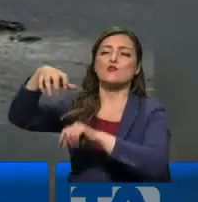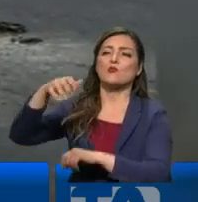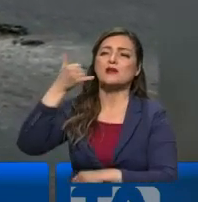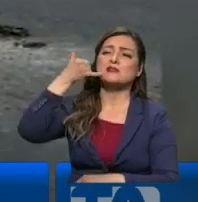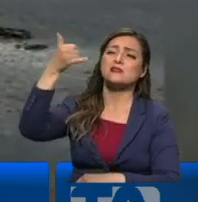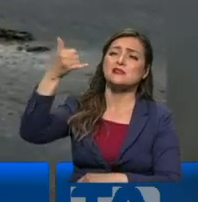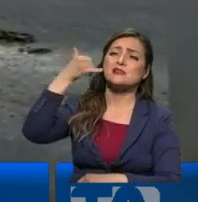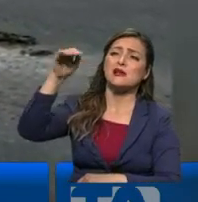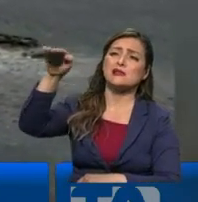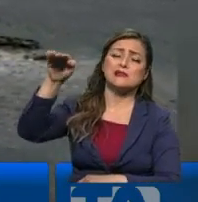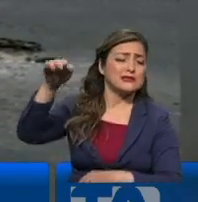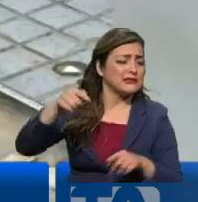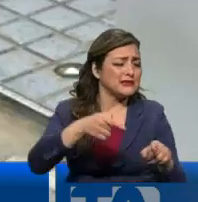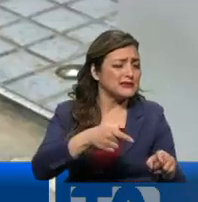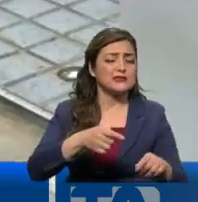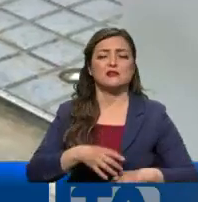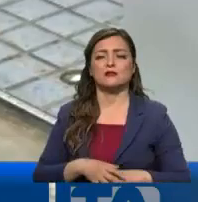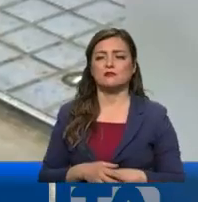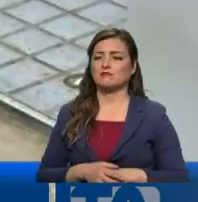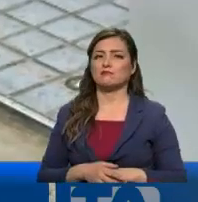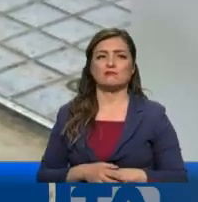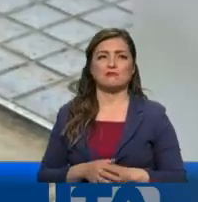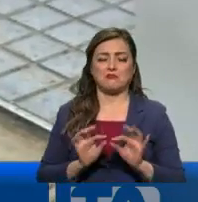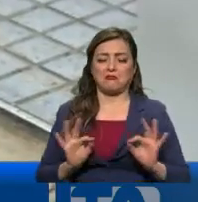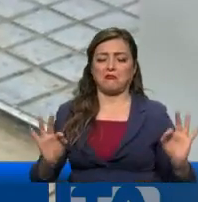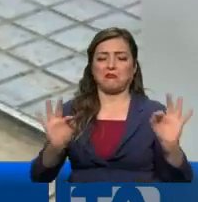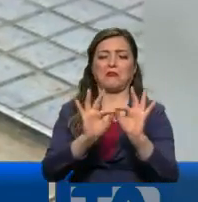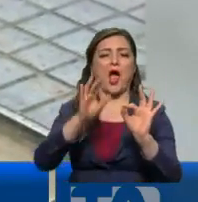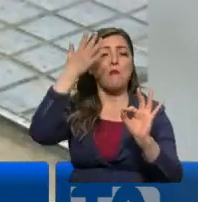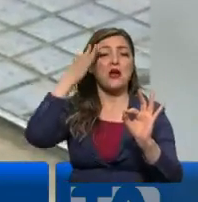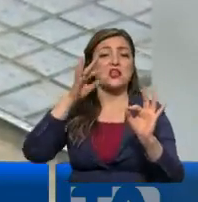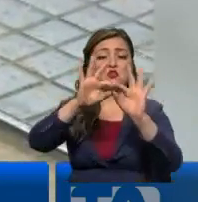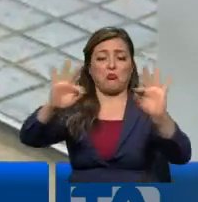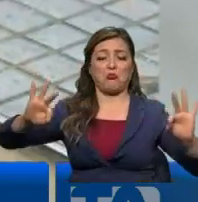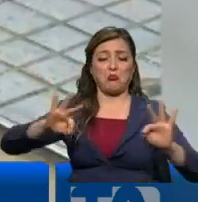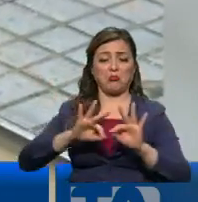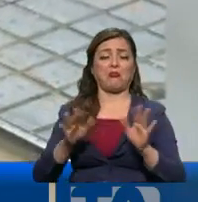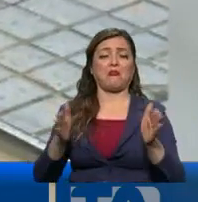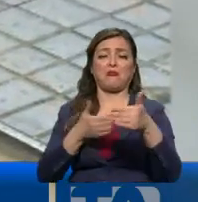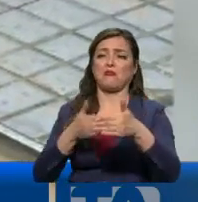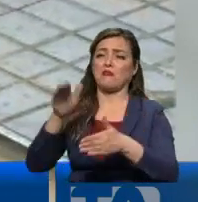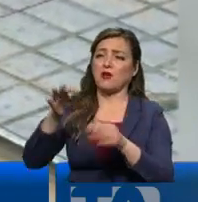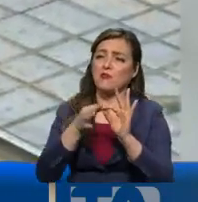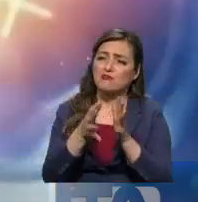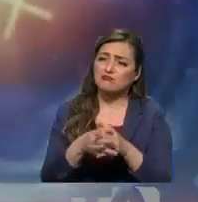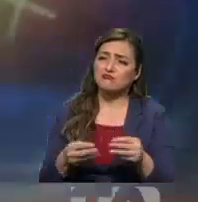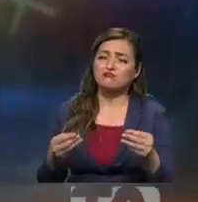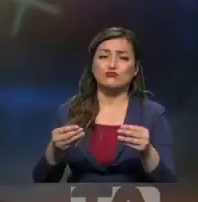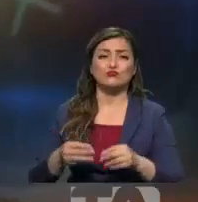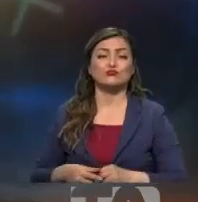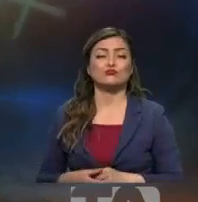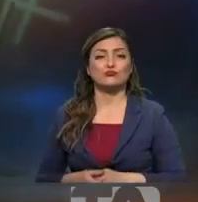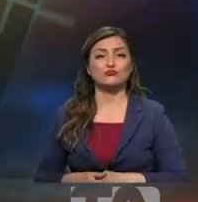para que solucione el problema. Sin embargo, solo cerraron el área. Solicitan a la entidad que visite la zona y solucione el problema.